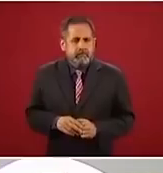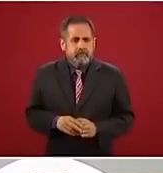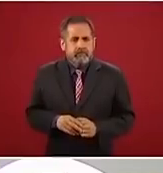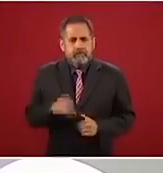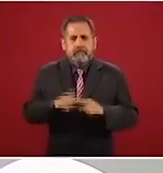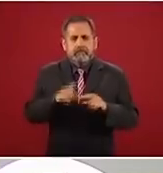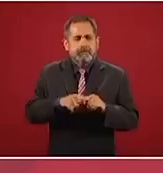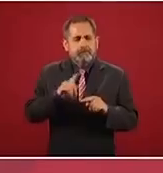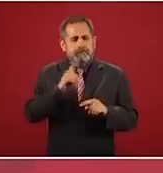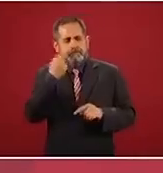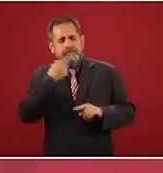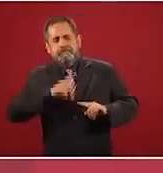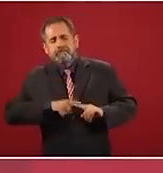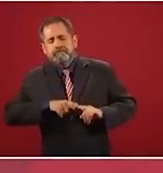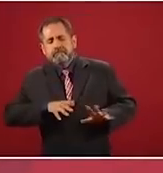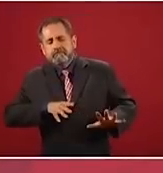quién es quién.